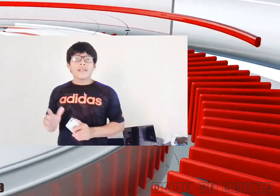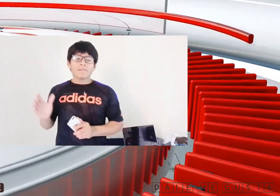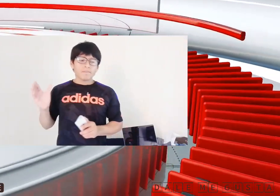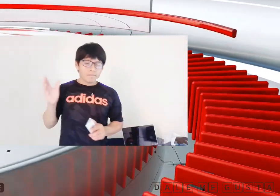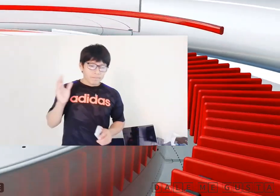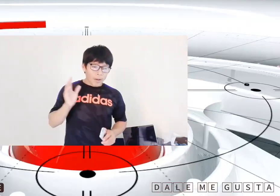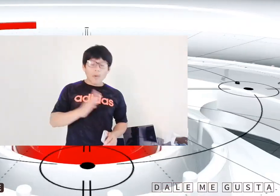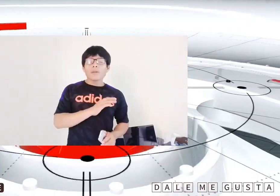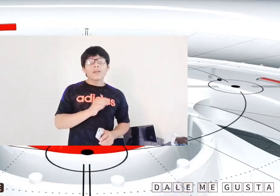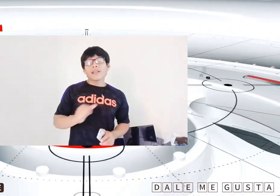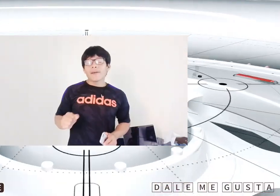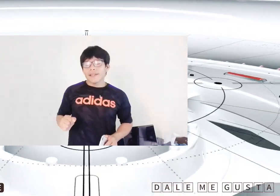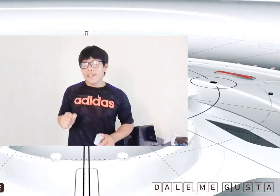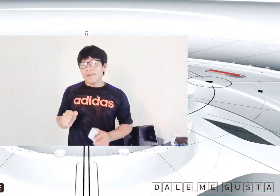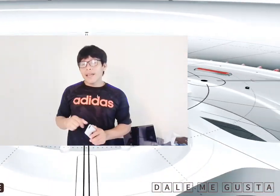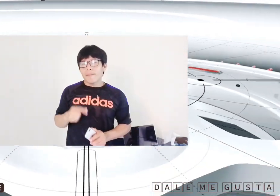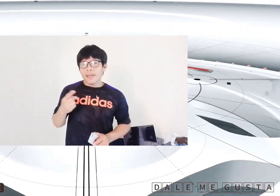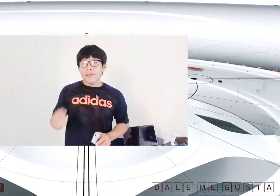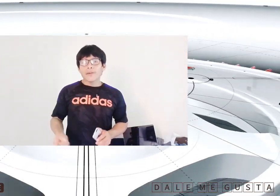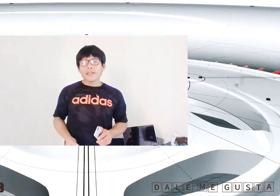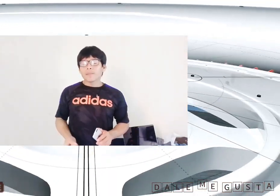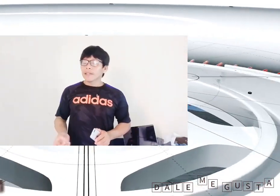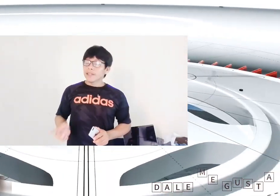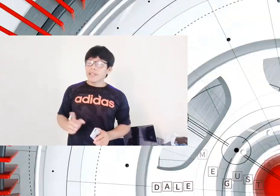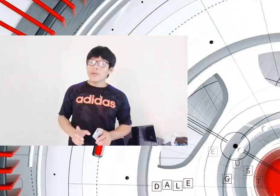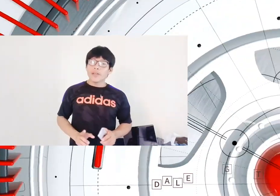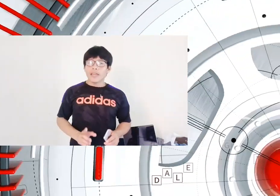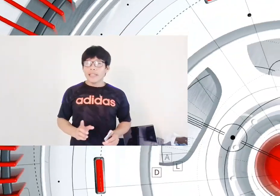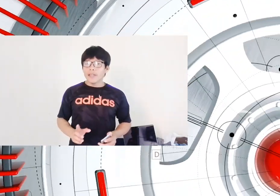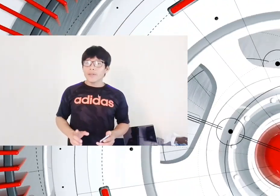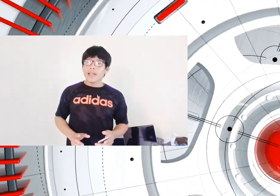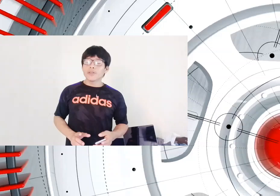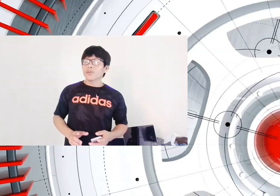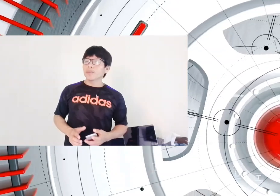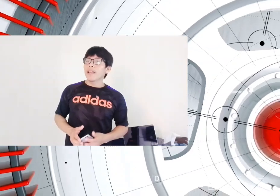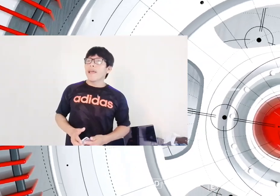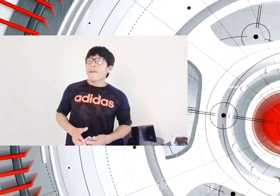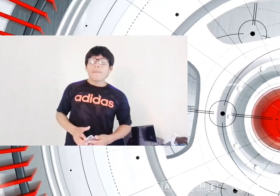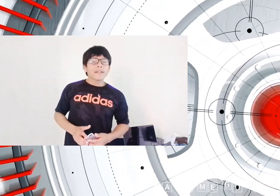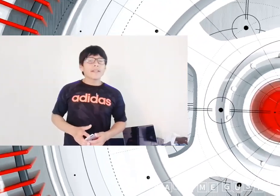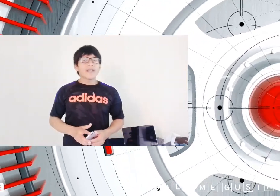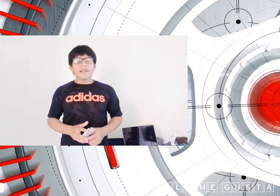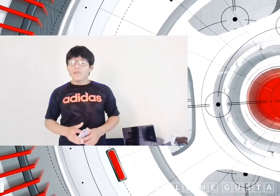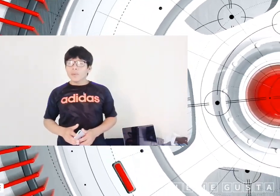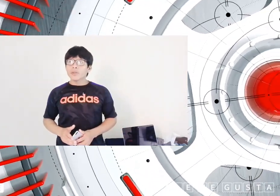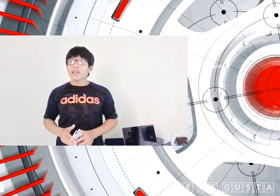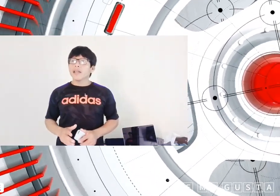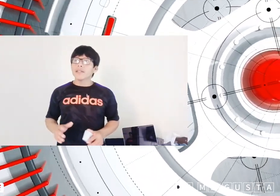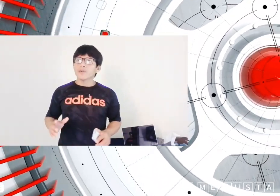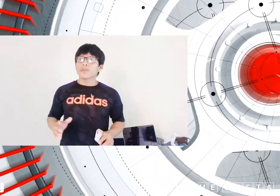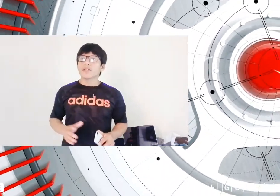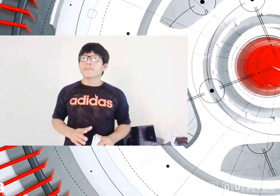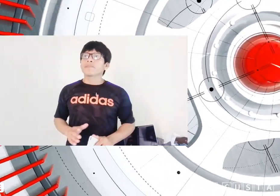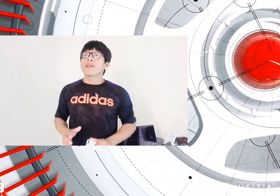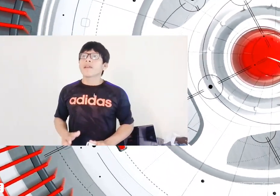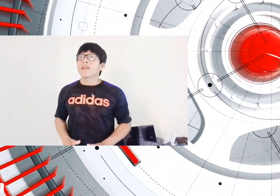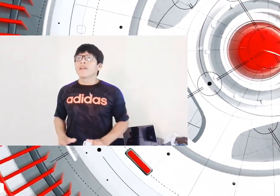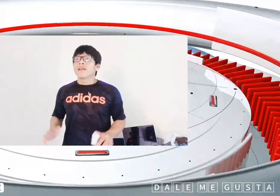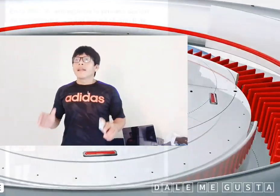un excelente ombligo de semana. Estamos a miércoles 25 de enero del año 2023 y hay información que darles a